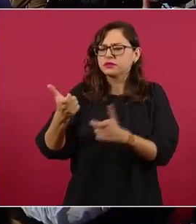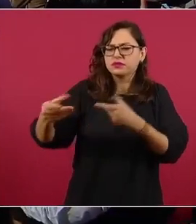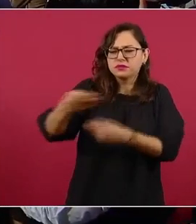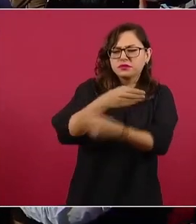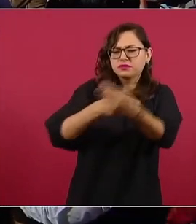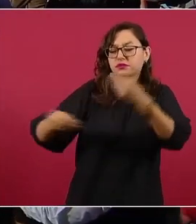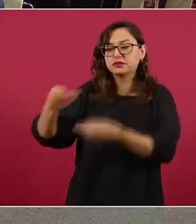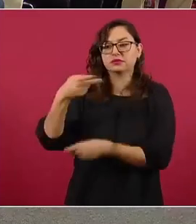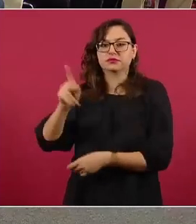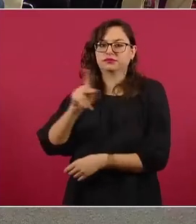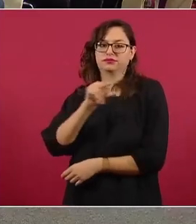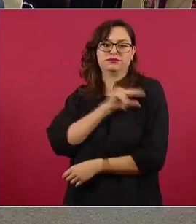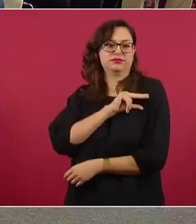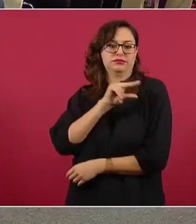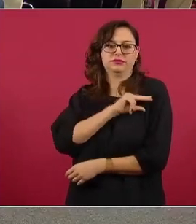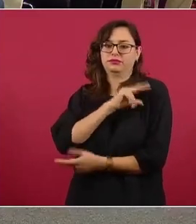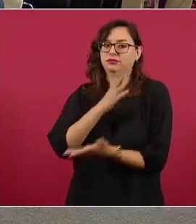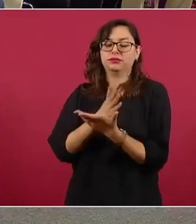¿Cómo?